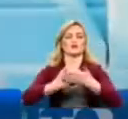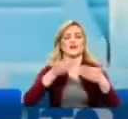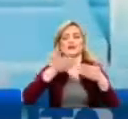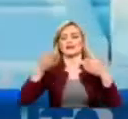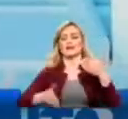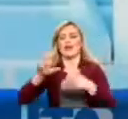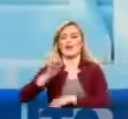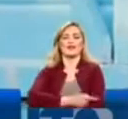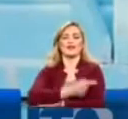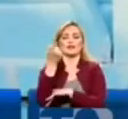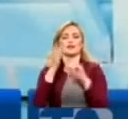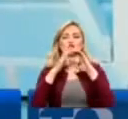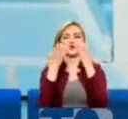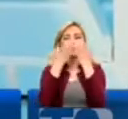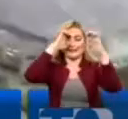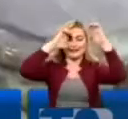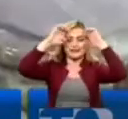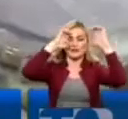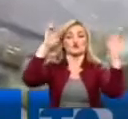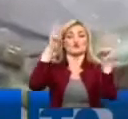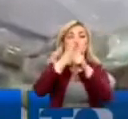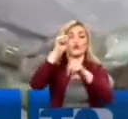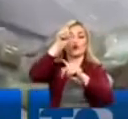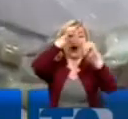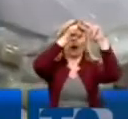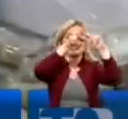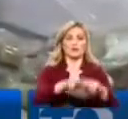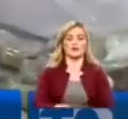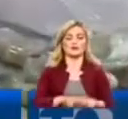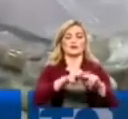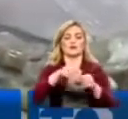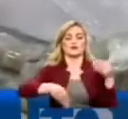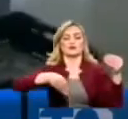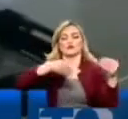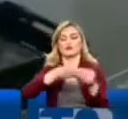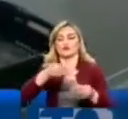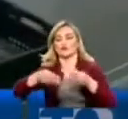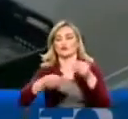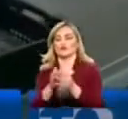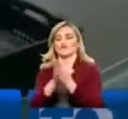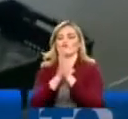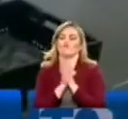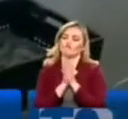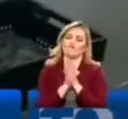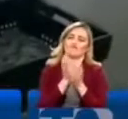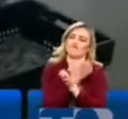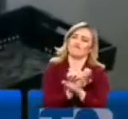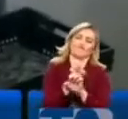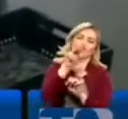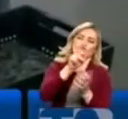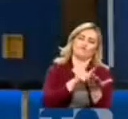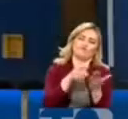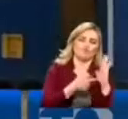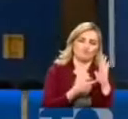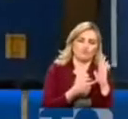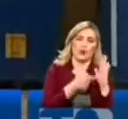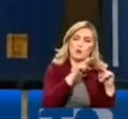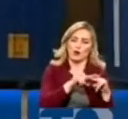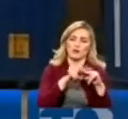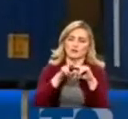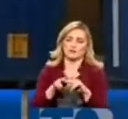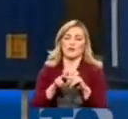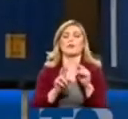días el Comité Estratégico de Producción deberá revisar los parámetros de las inversiones que soliciten someterse al régimen de incentivos. La Ley